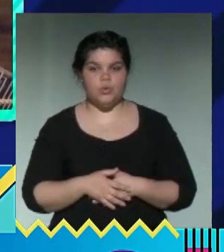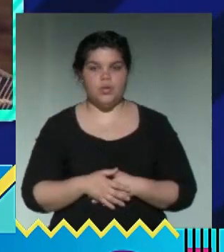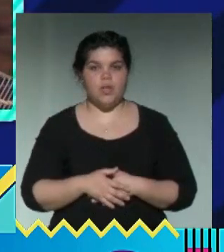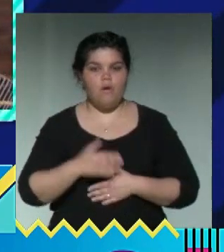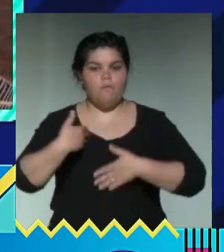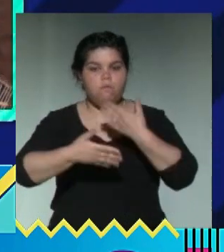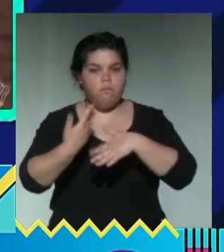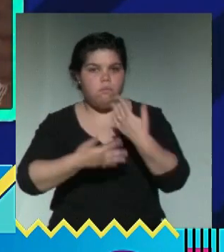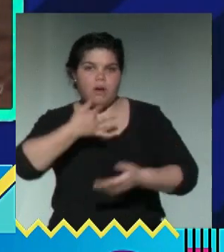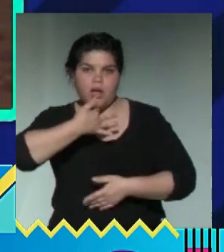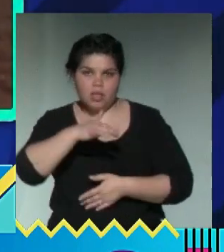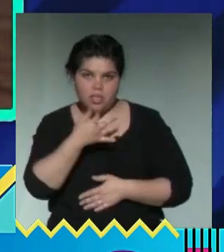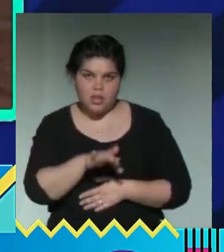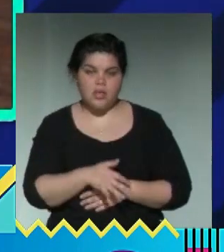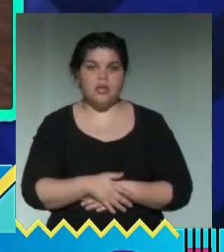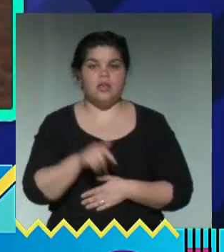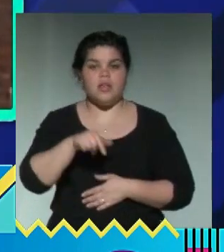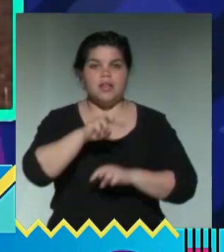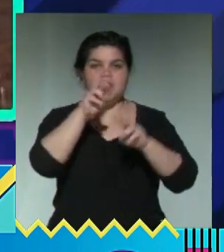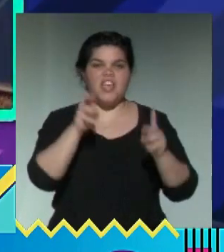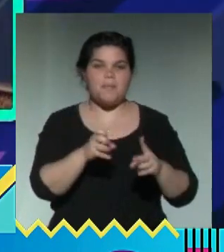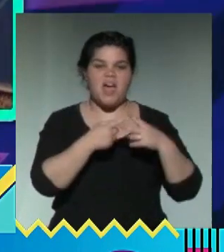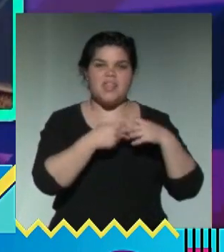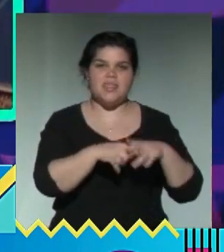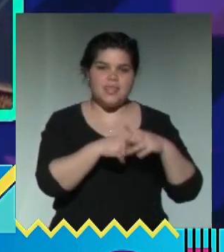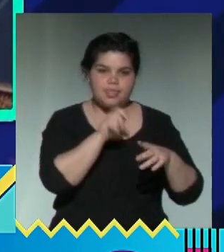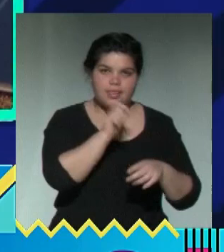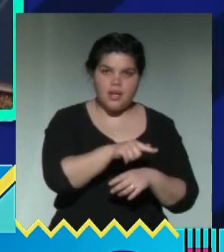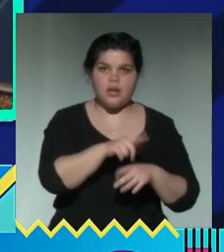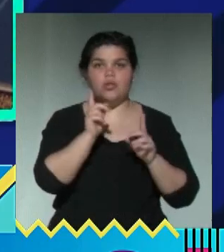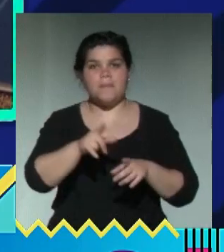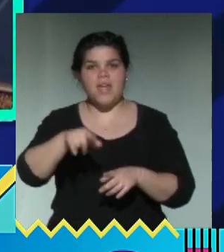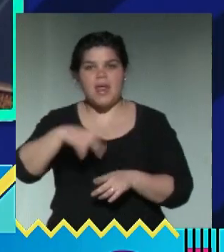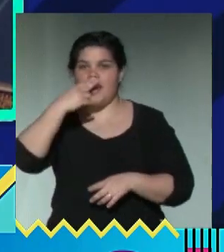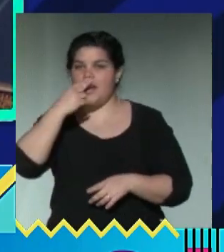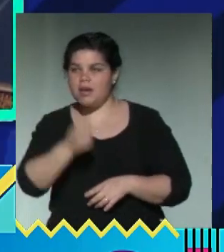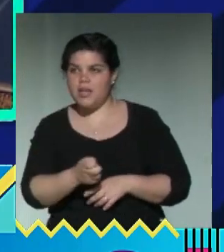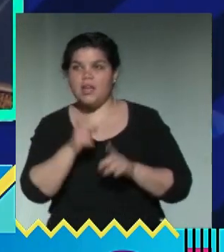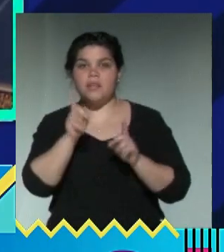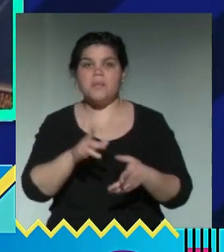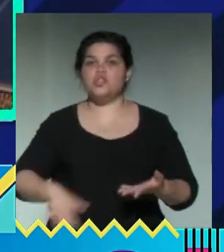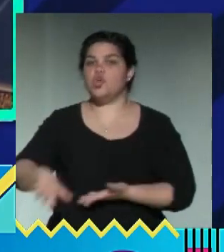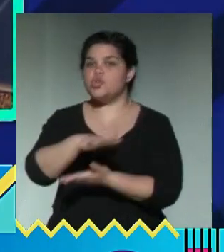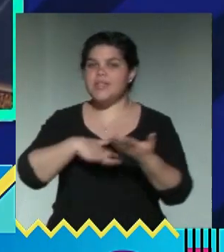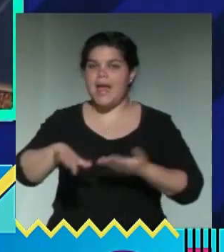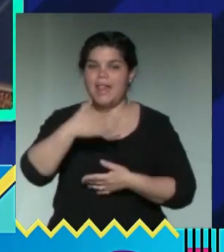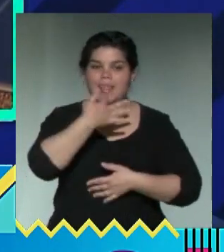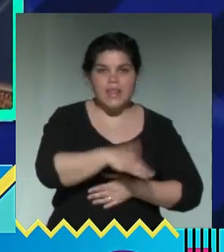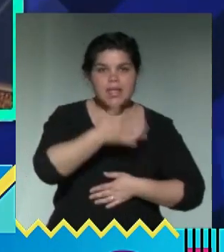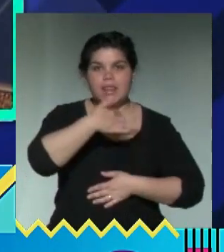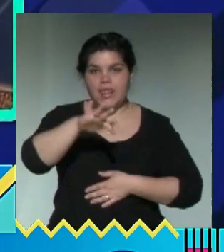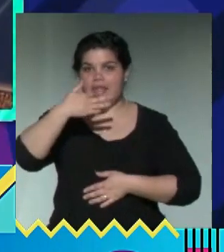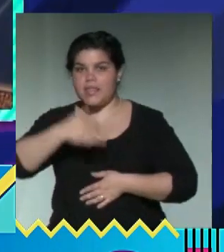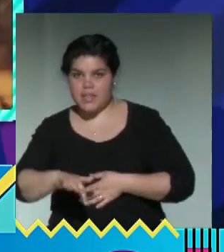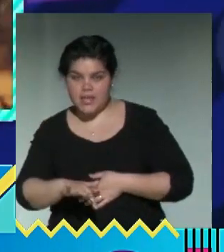entendimiento, no solo del aspecto técnico o energético, sino mucho de lo que decías vos del aspecto social también. Concretamente,